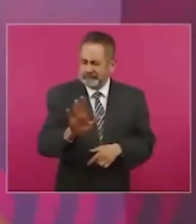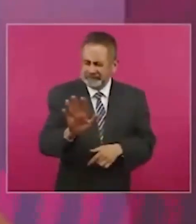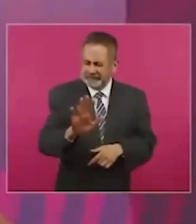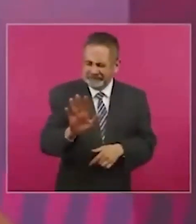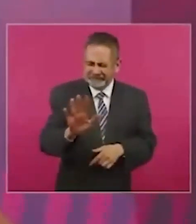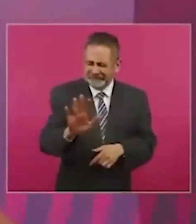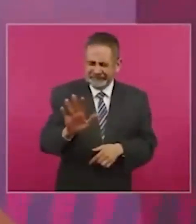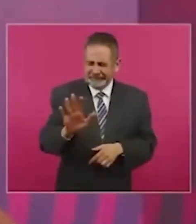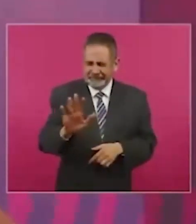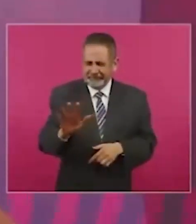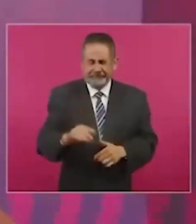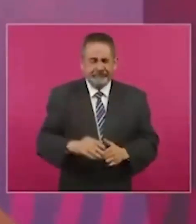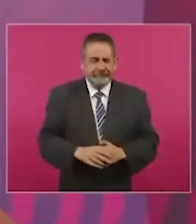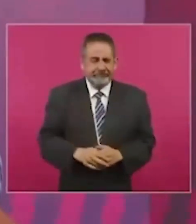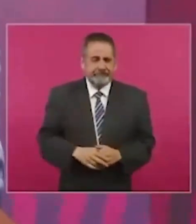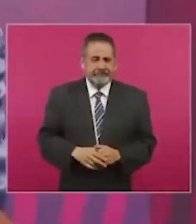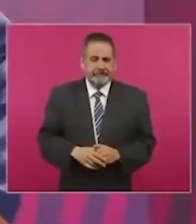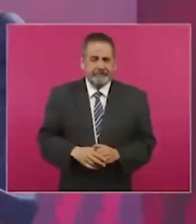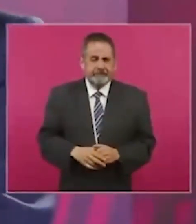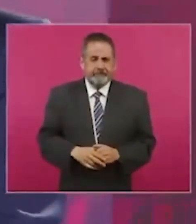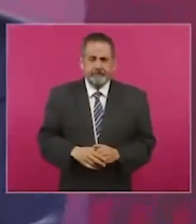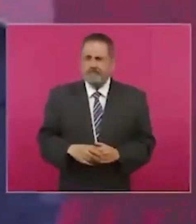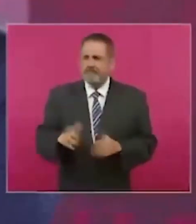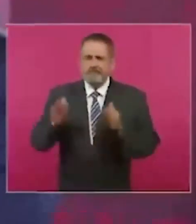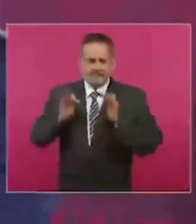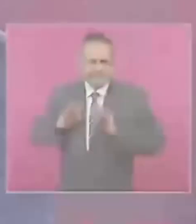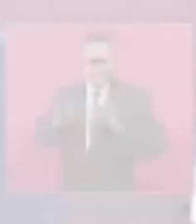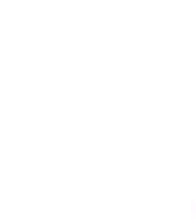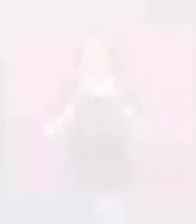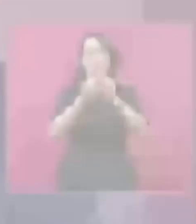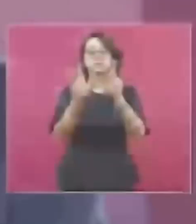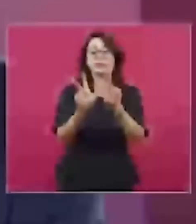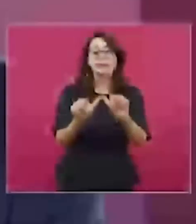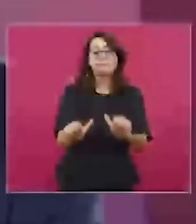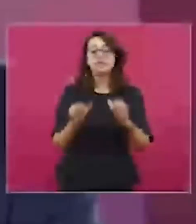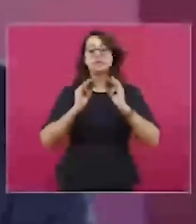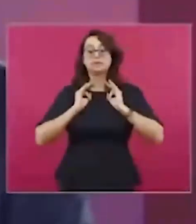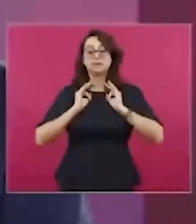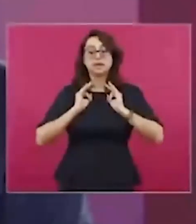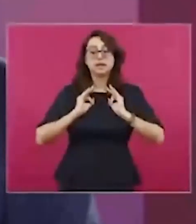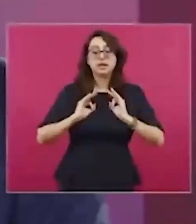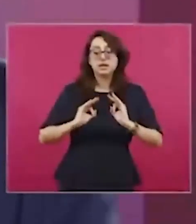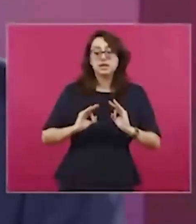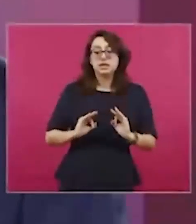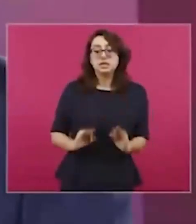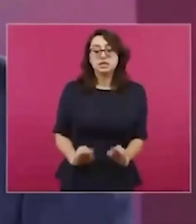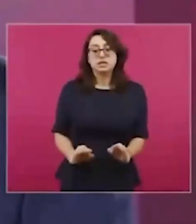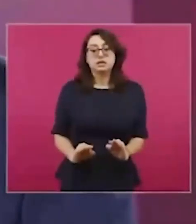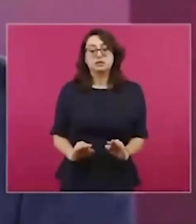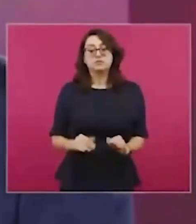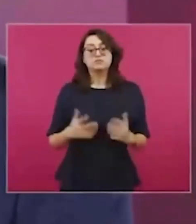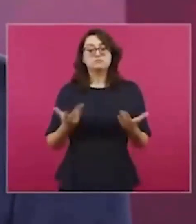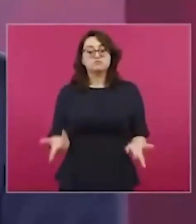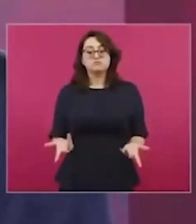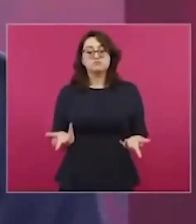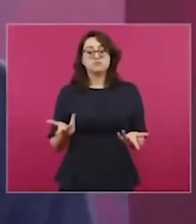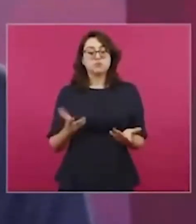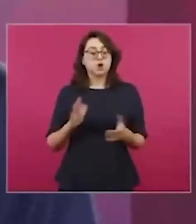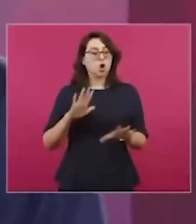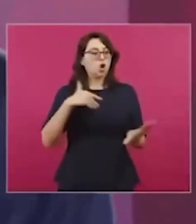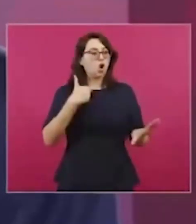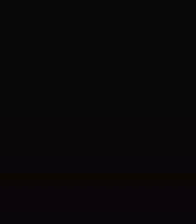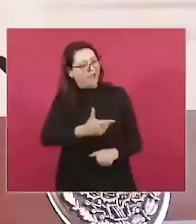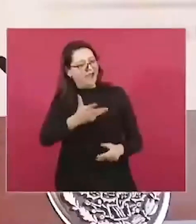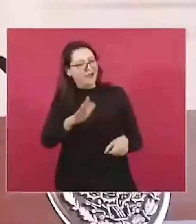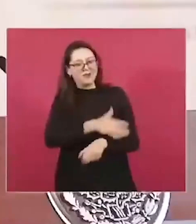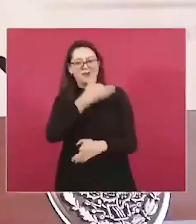poco para soportar la propuesta de gobierno de la candidata de Morena. Hay